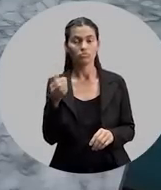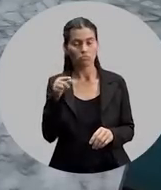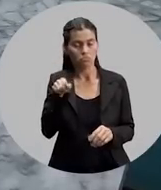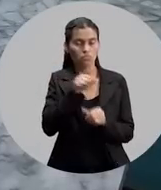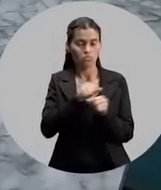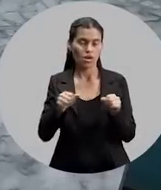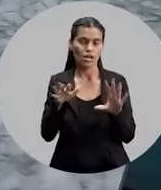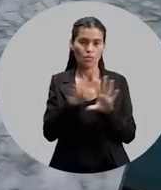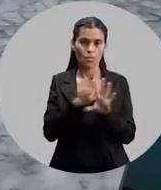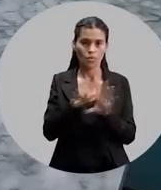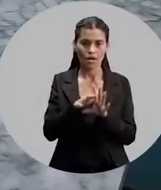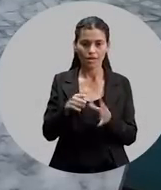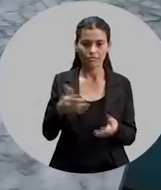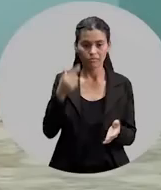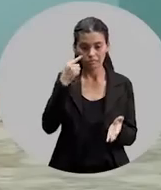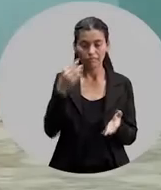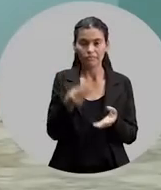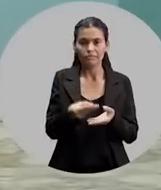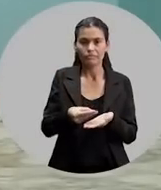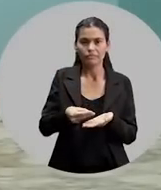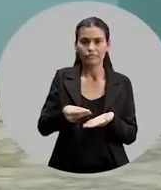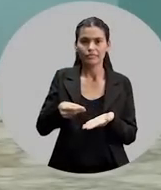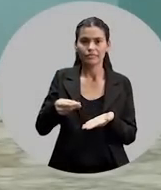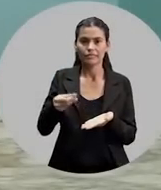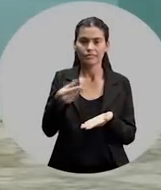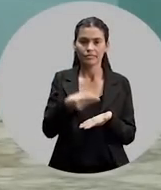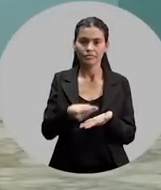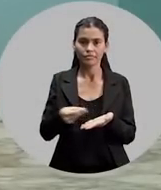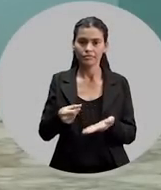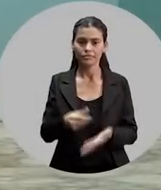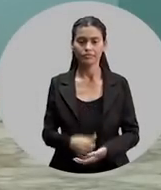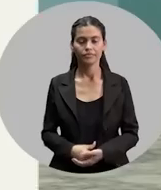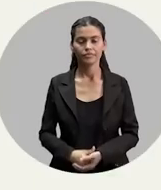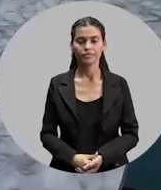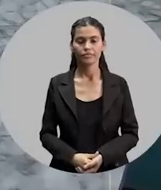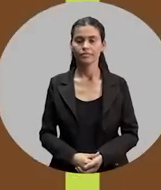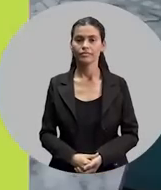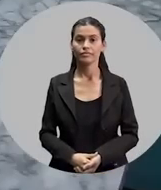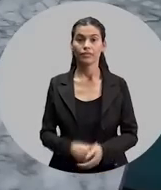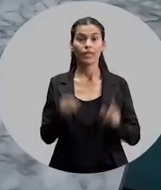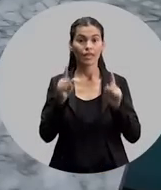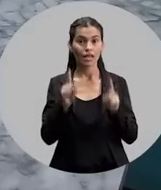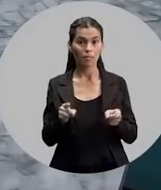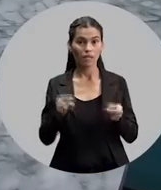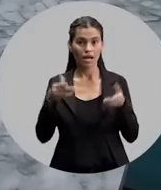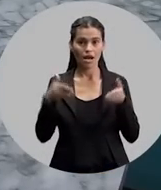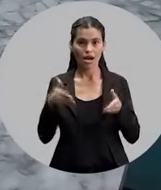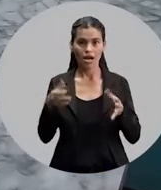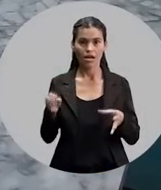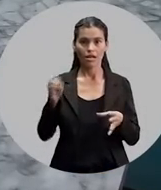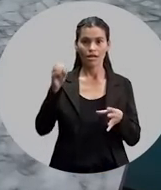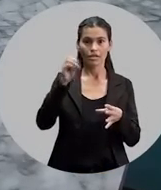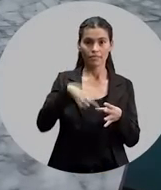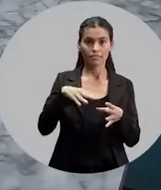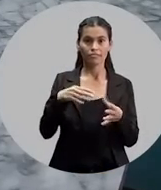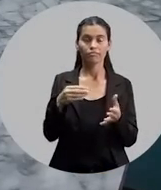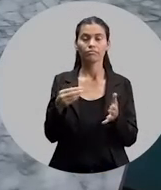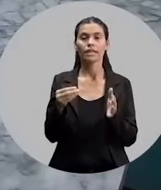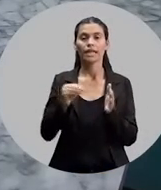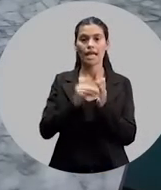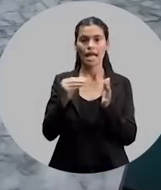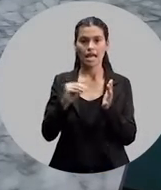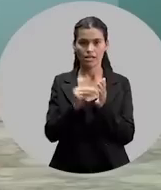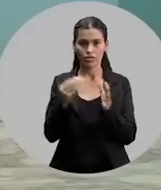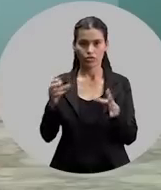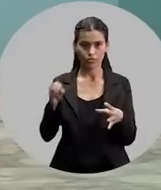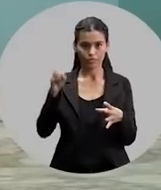la grasa de cerdo. Esta es la consistencia que estamos buscando. En este momento le vamos a agregar el